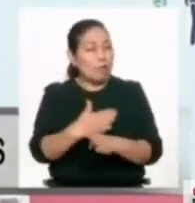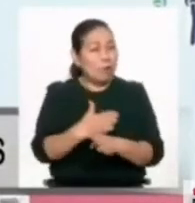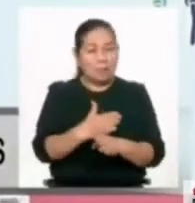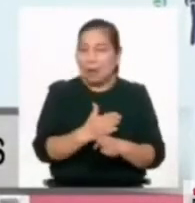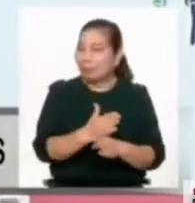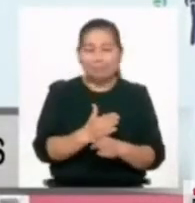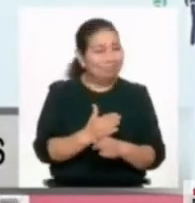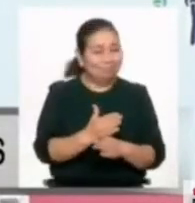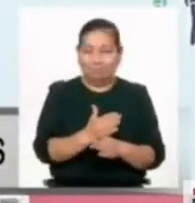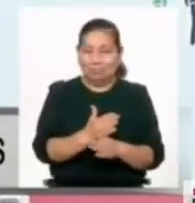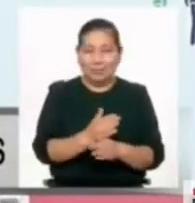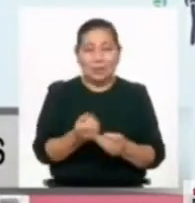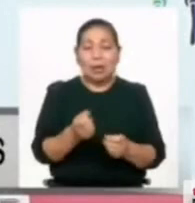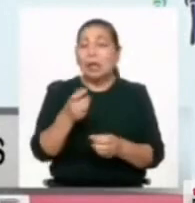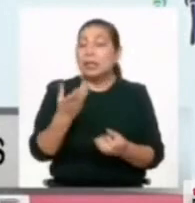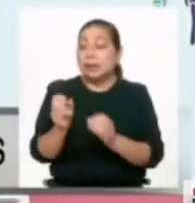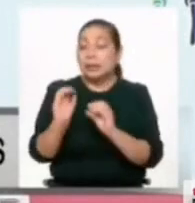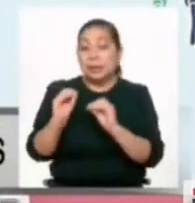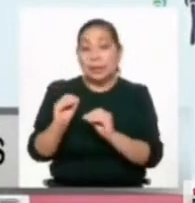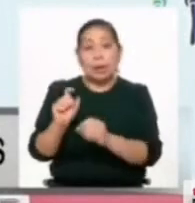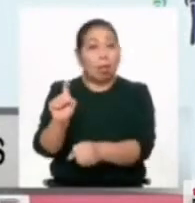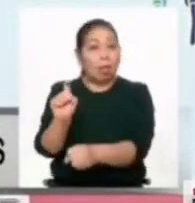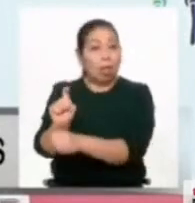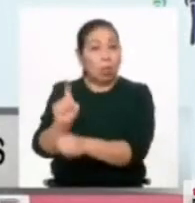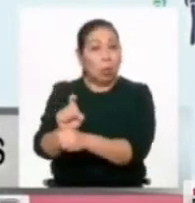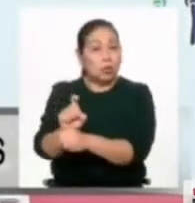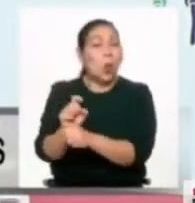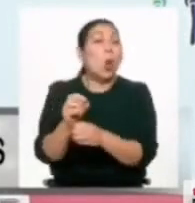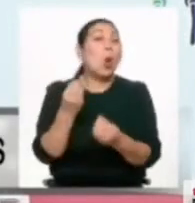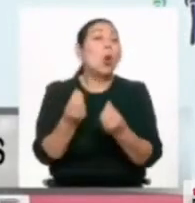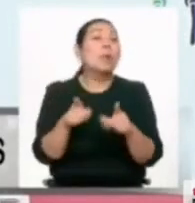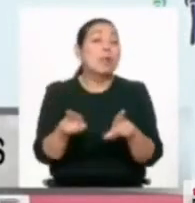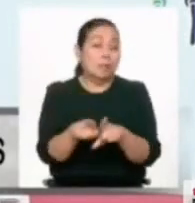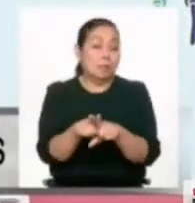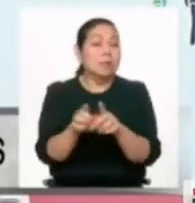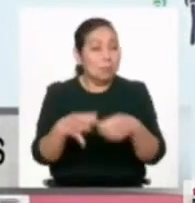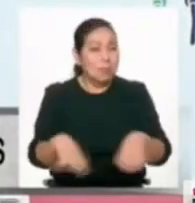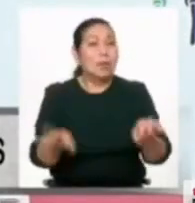mecanismos que no sea la educación y el trabajo.